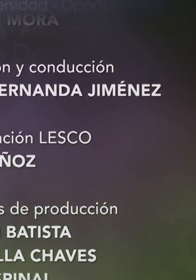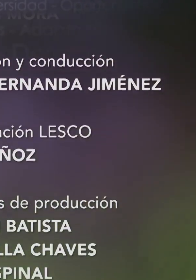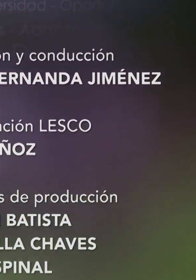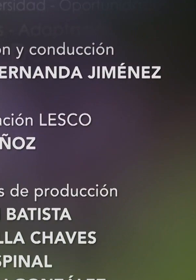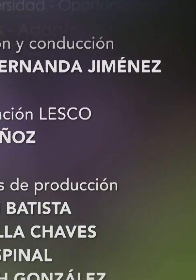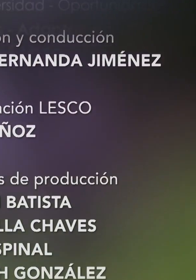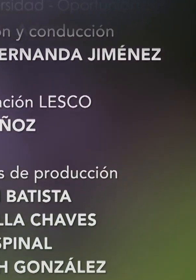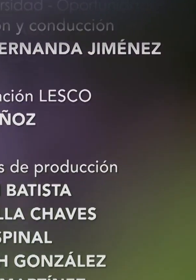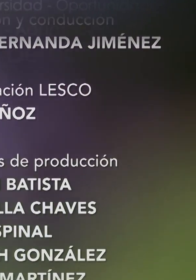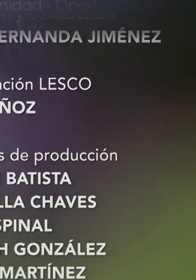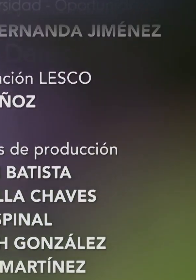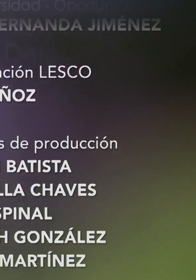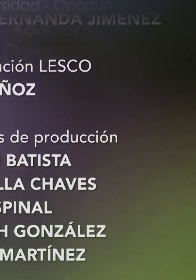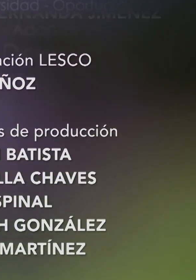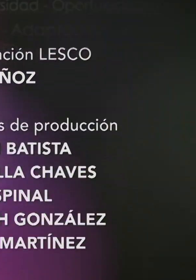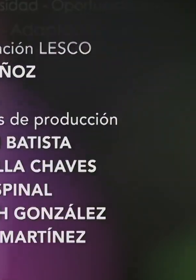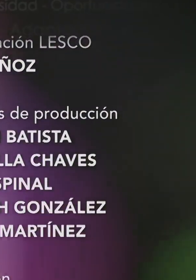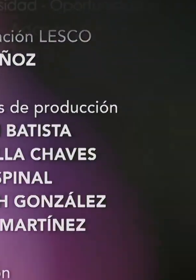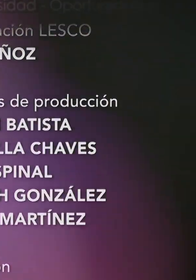sí